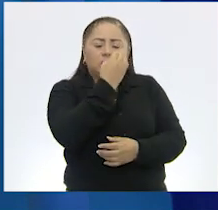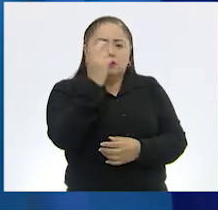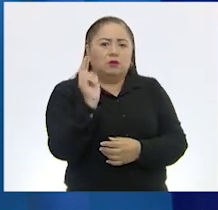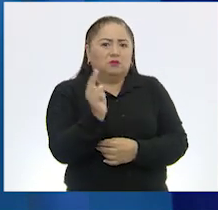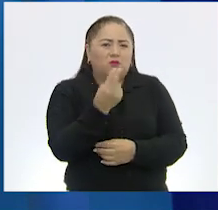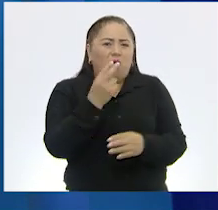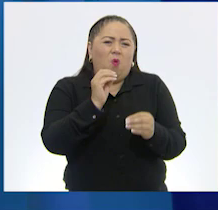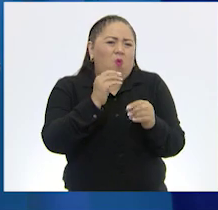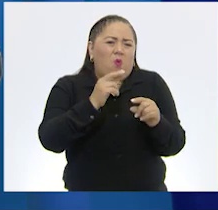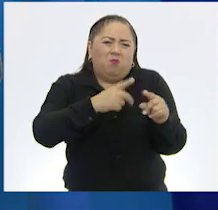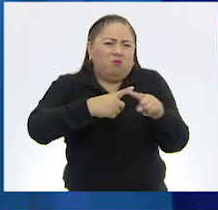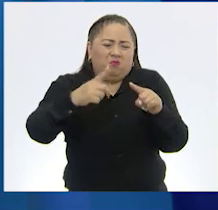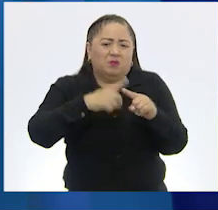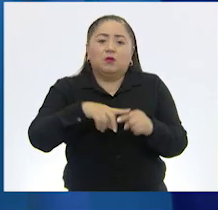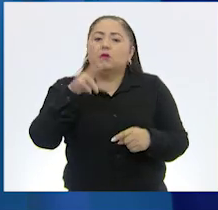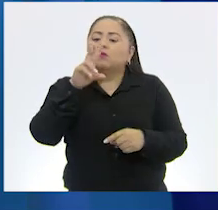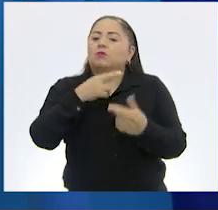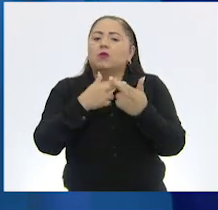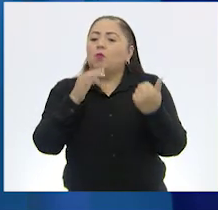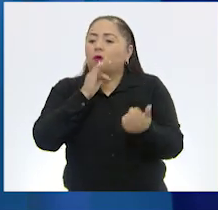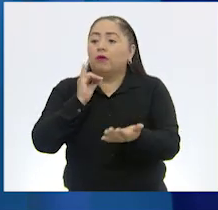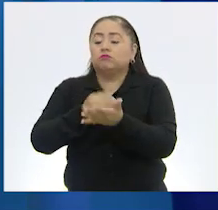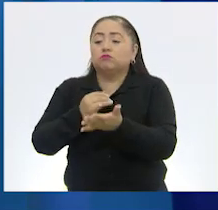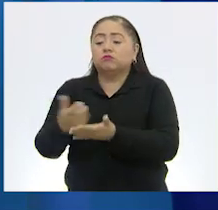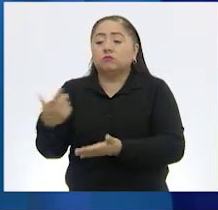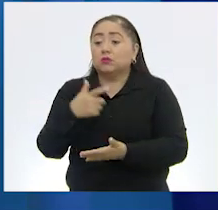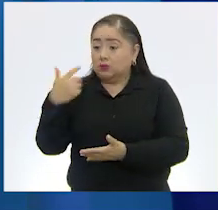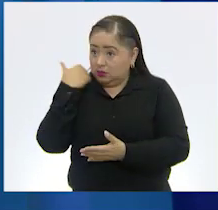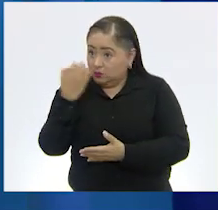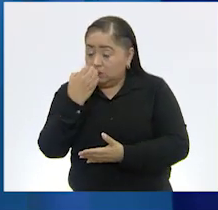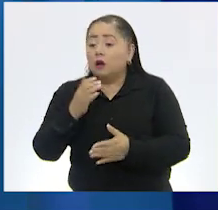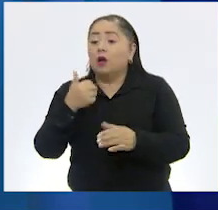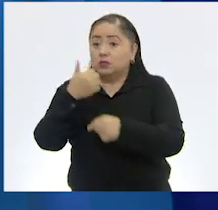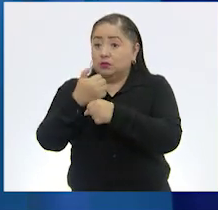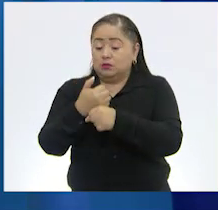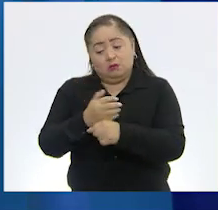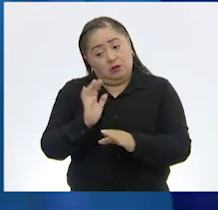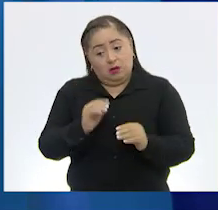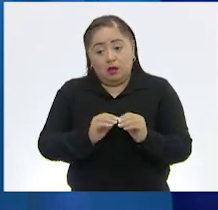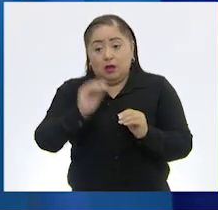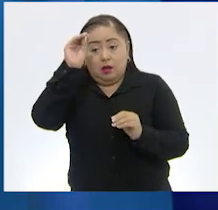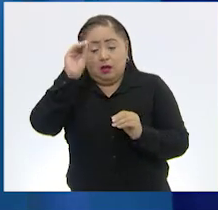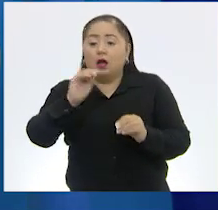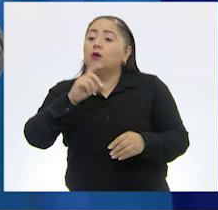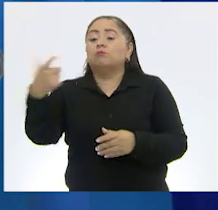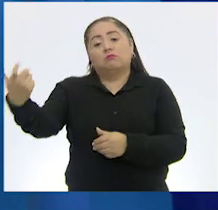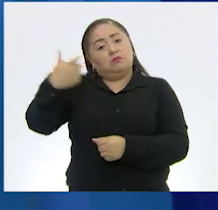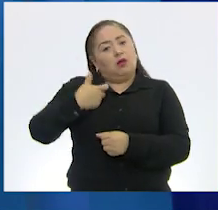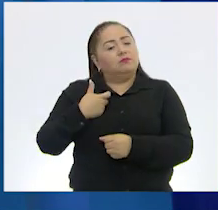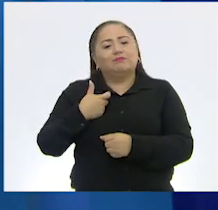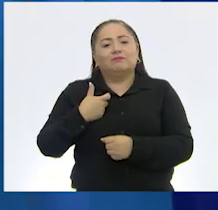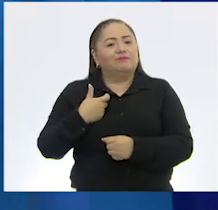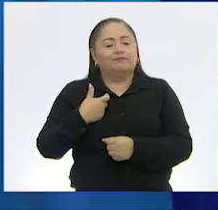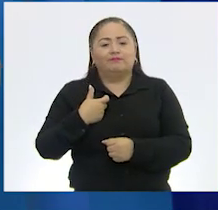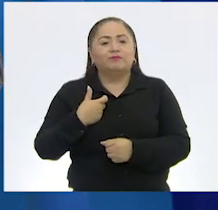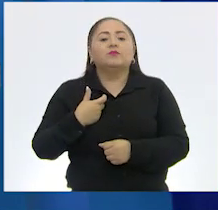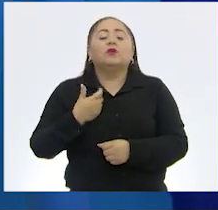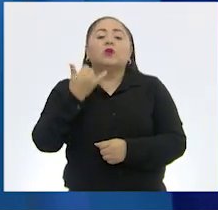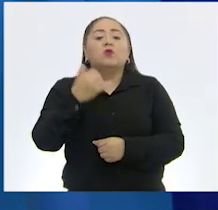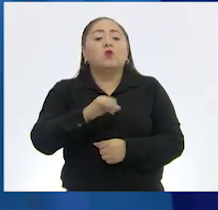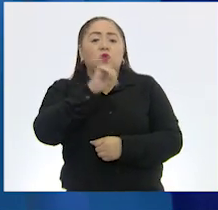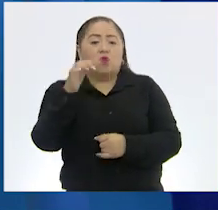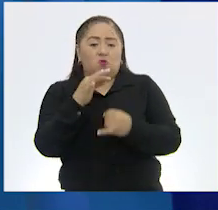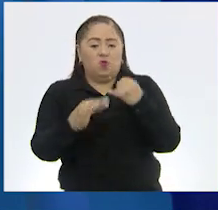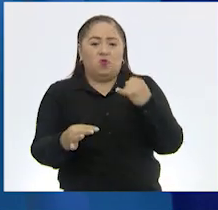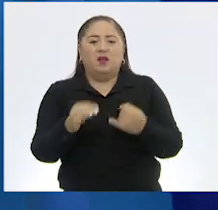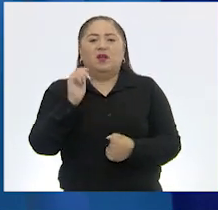educativo. O sea, que nadie puede cobrarte por pasar de primaria a secundaria, por ejemplo. Y bueno, por último,